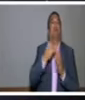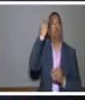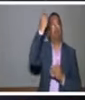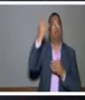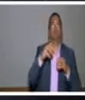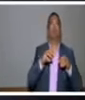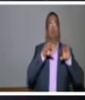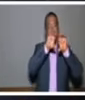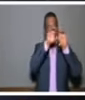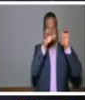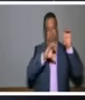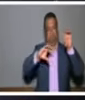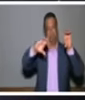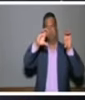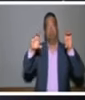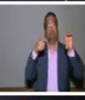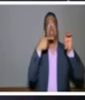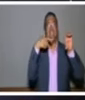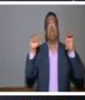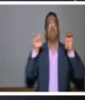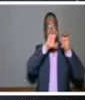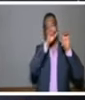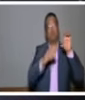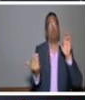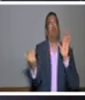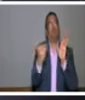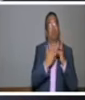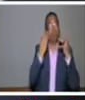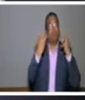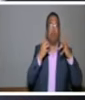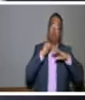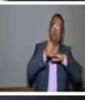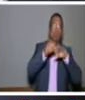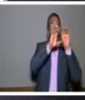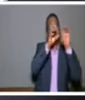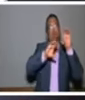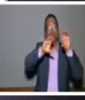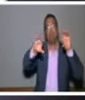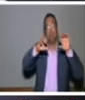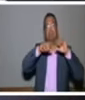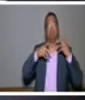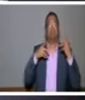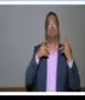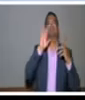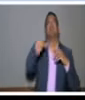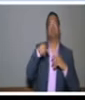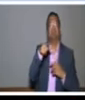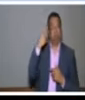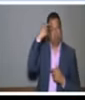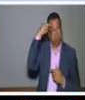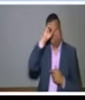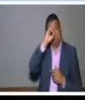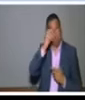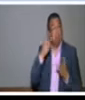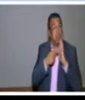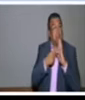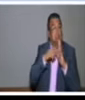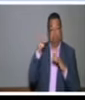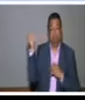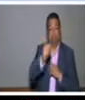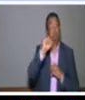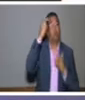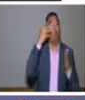fueran lesivos para el medio ambiente, incluso también en cuanto a la generación de energía, ¿qué acciones concretas usted tomaría de ser electa como